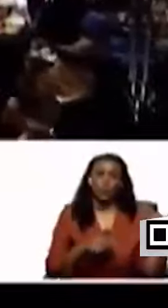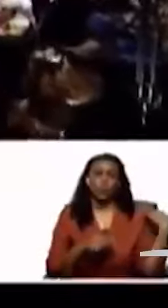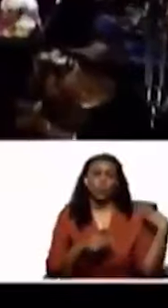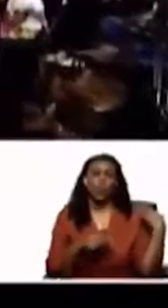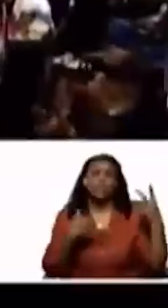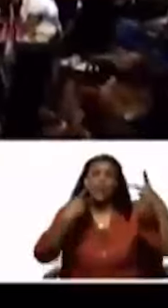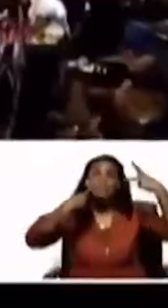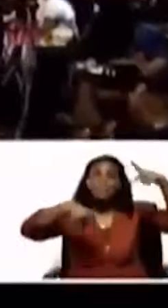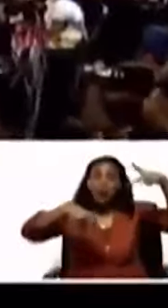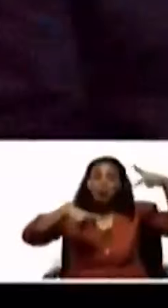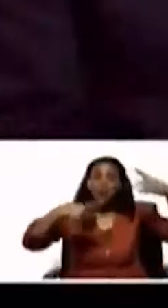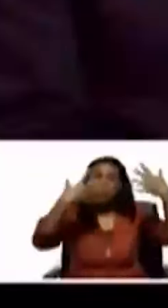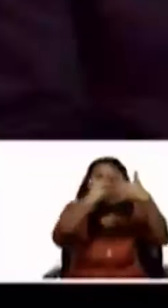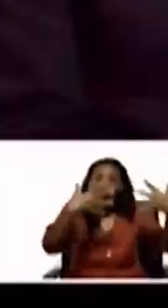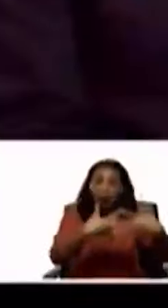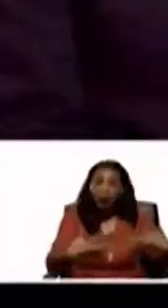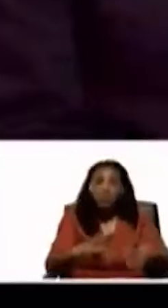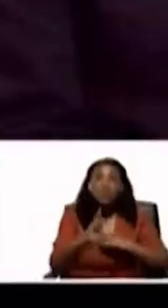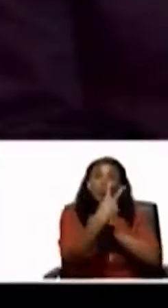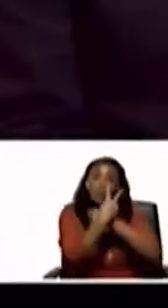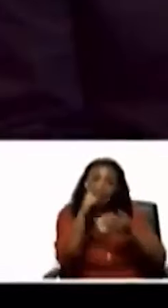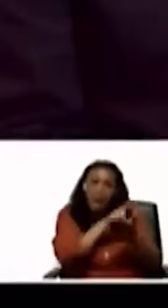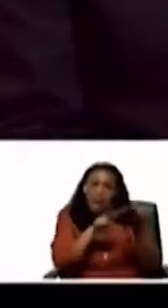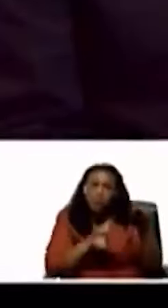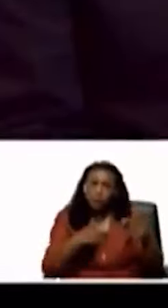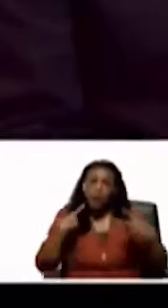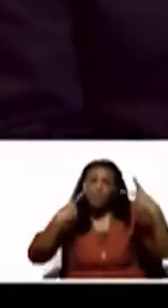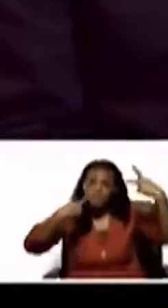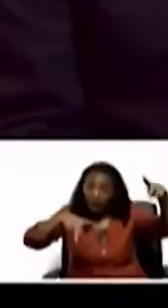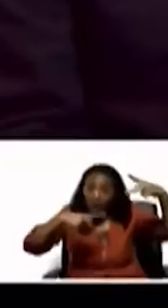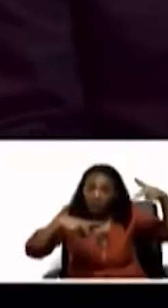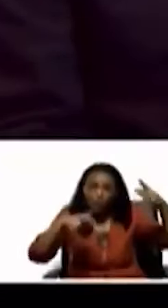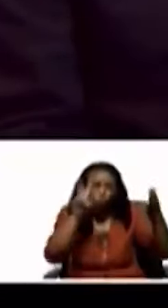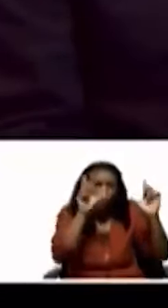ese párrafo de esa carta que usted nos leyó,